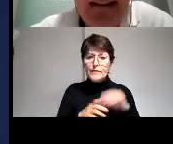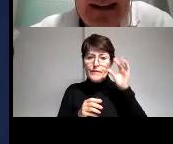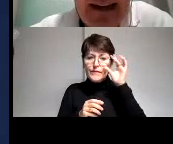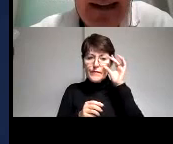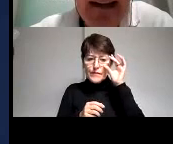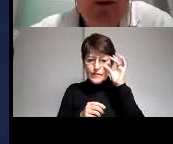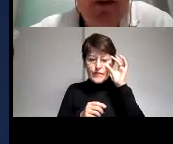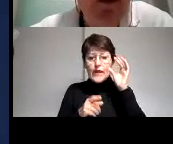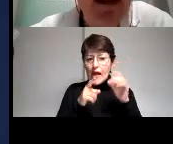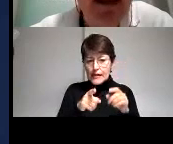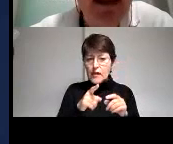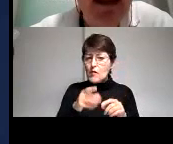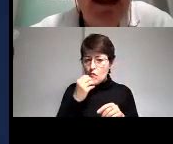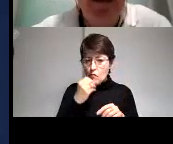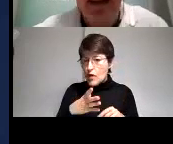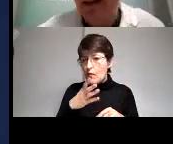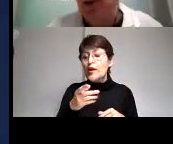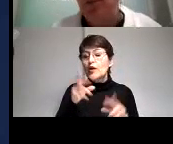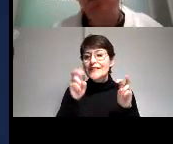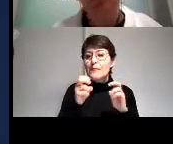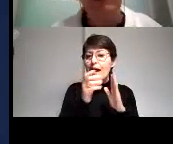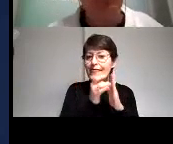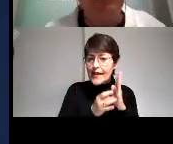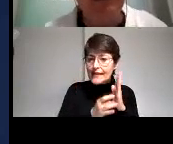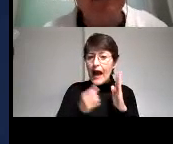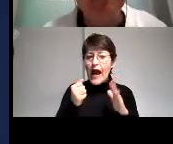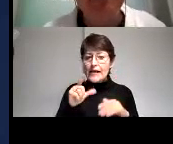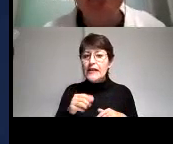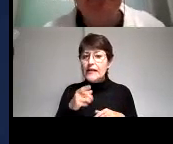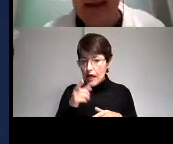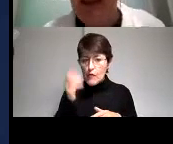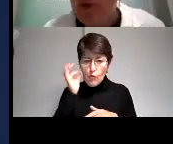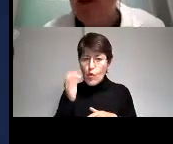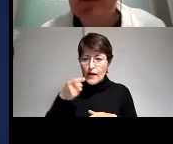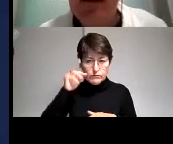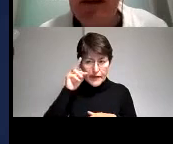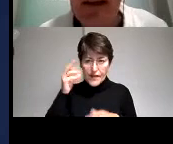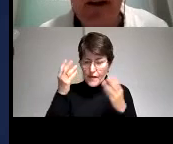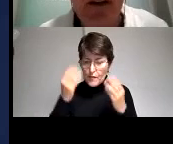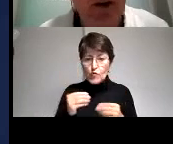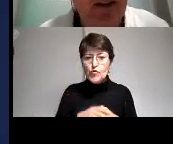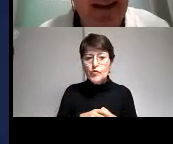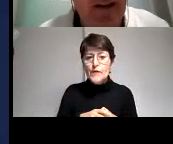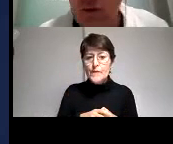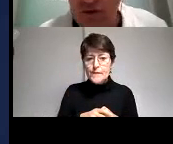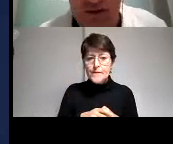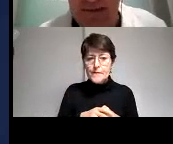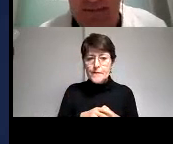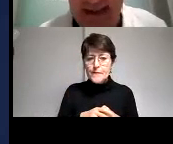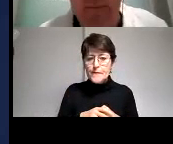la dieta alcalina. Es una persona que ha escrito mucho sobre nutrición. Podéis encontrar varios libros de